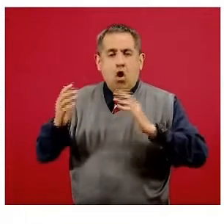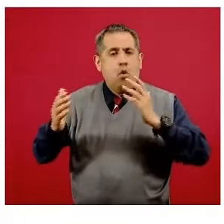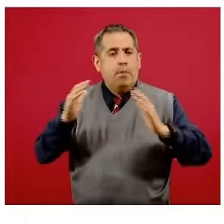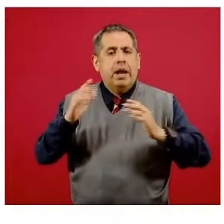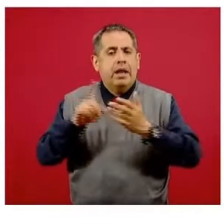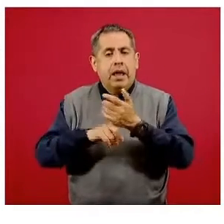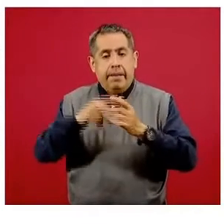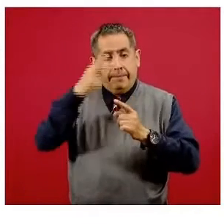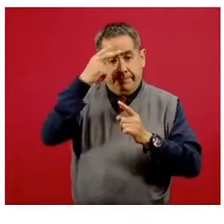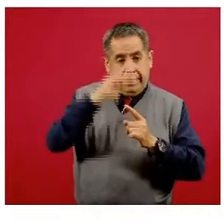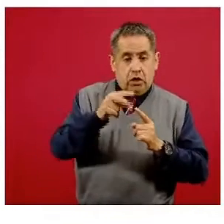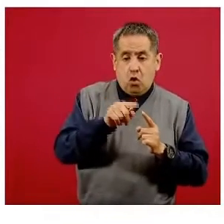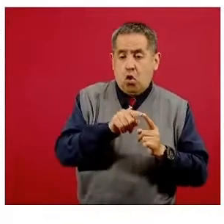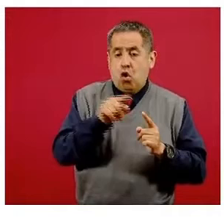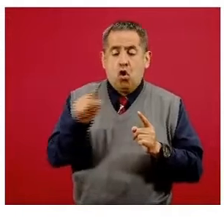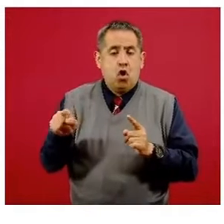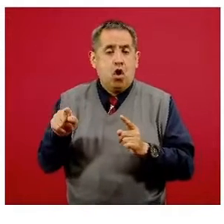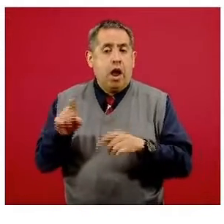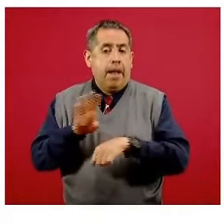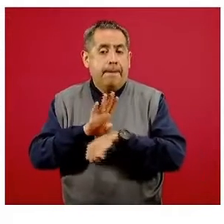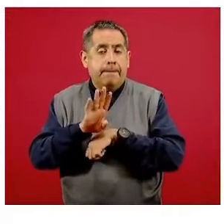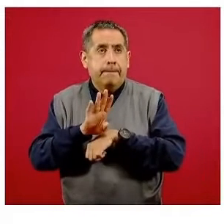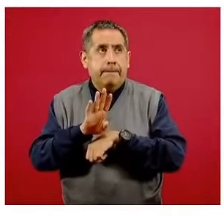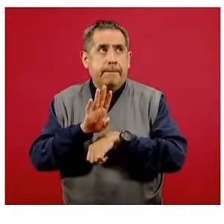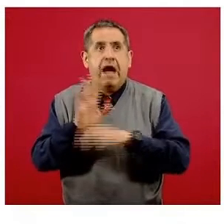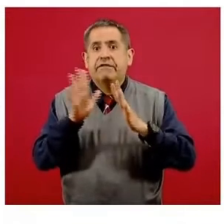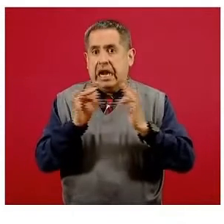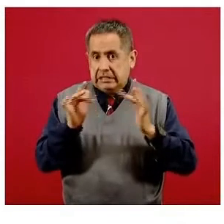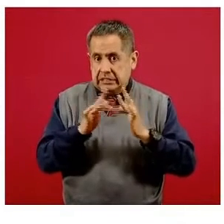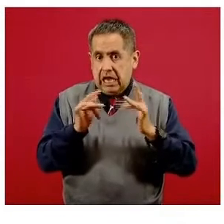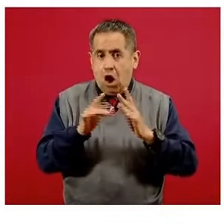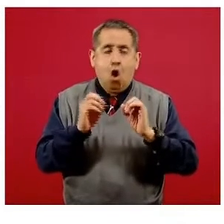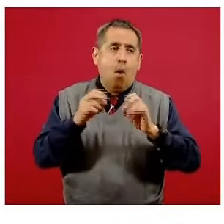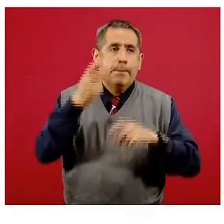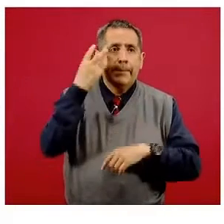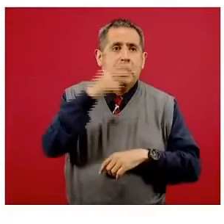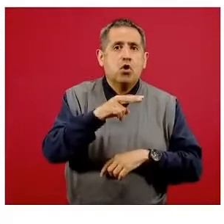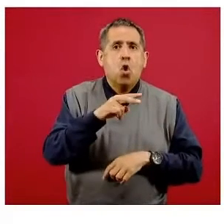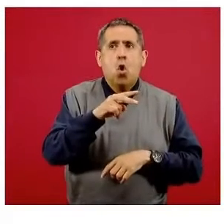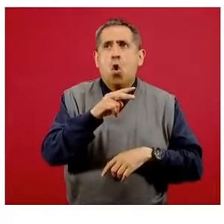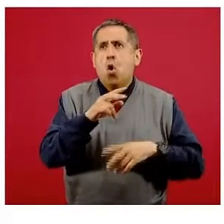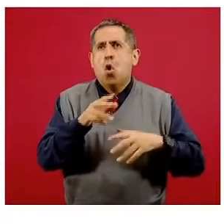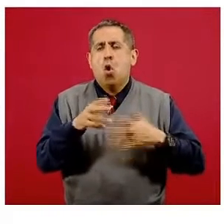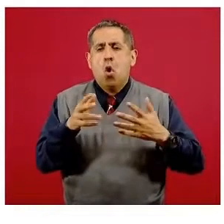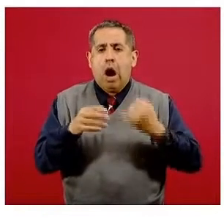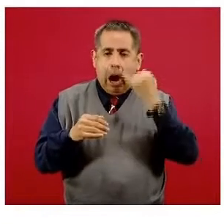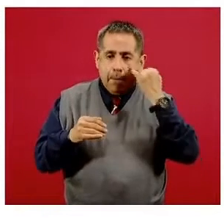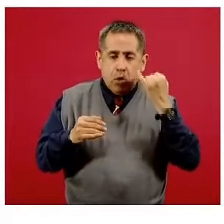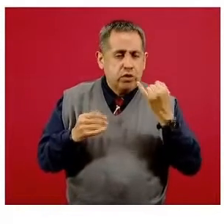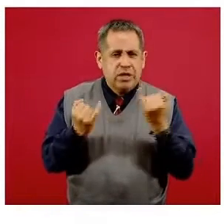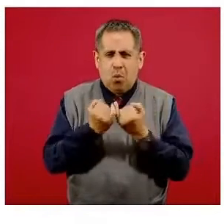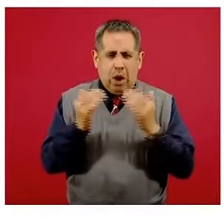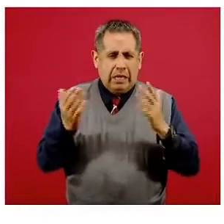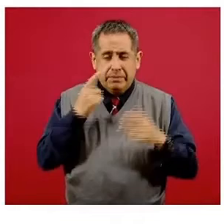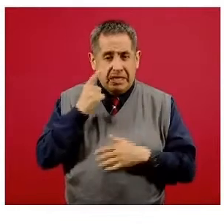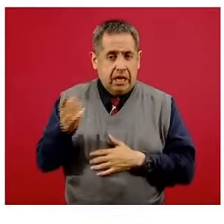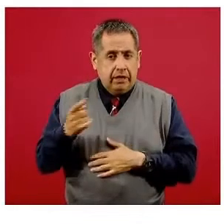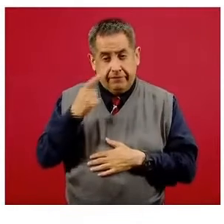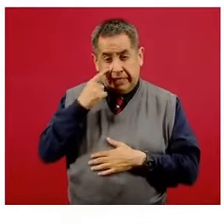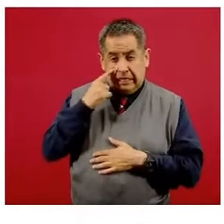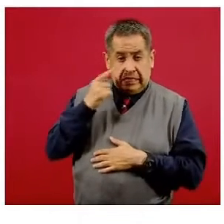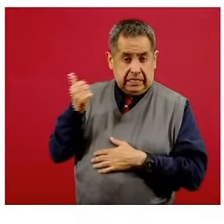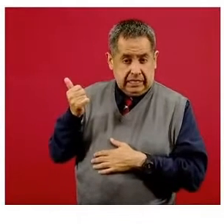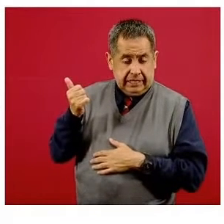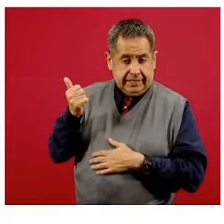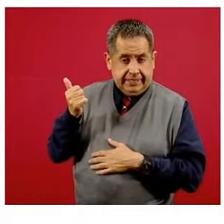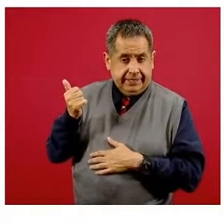comparativa de México contra Francia o México contra Japón. En este caso, fíjense